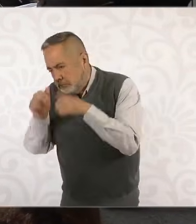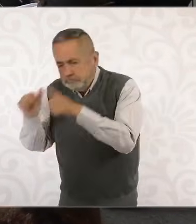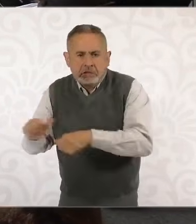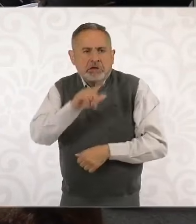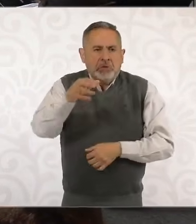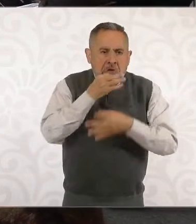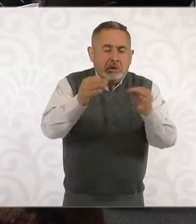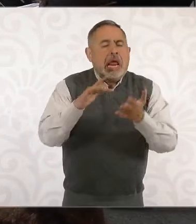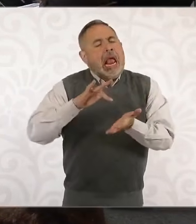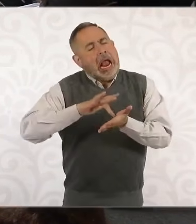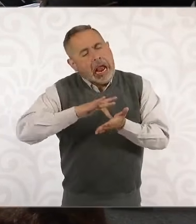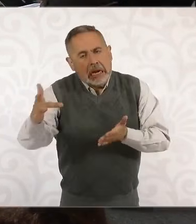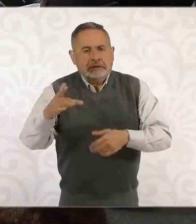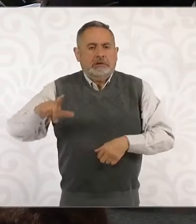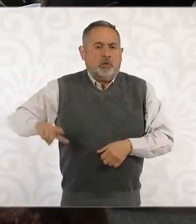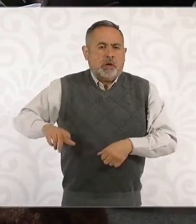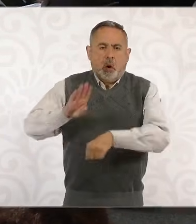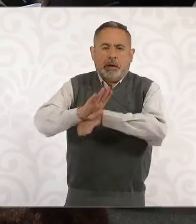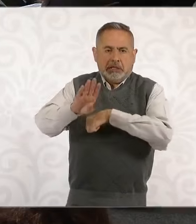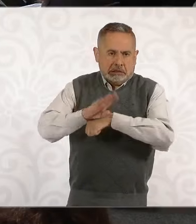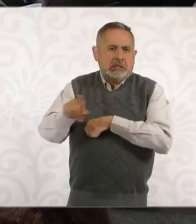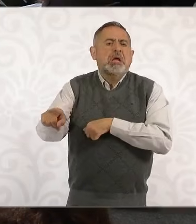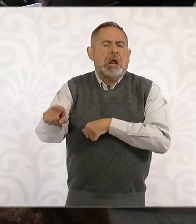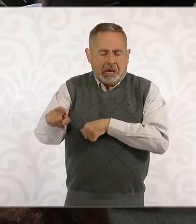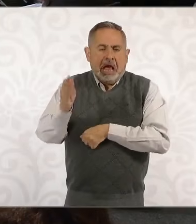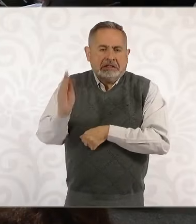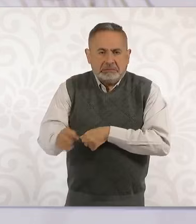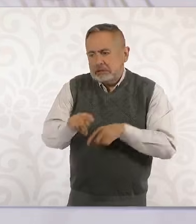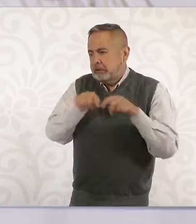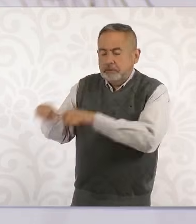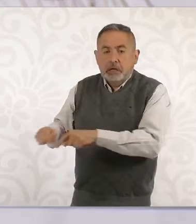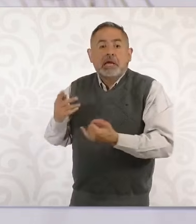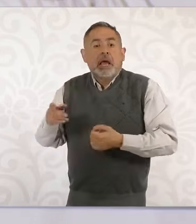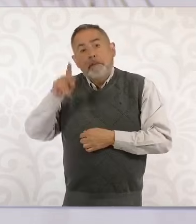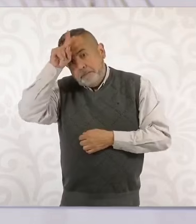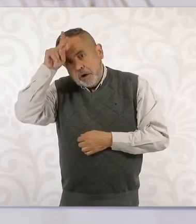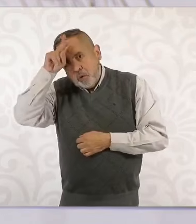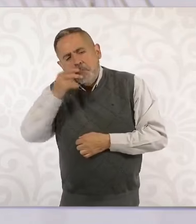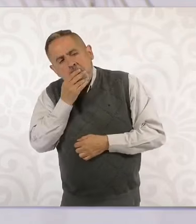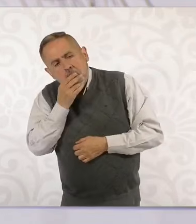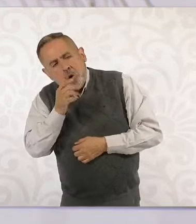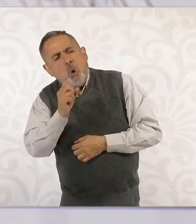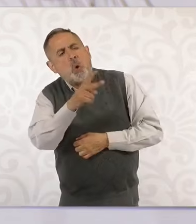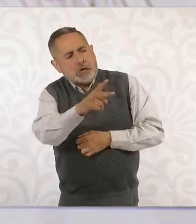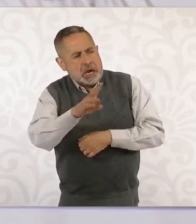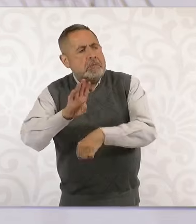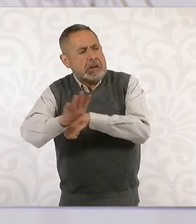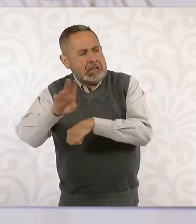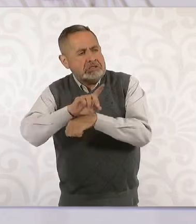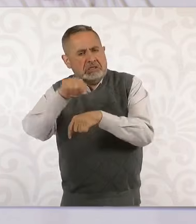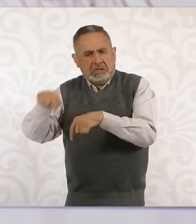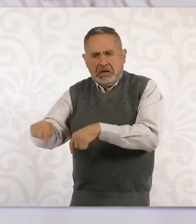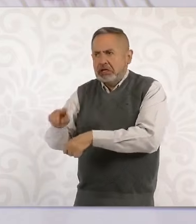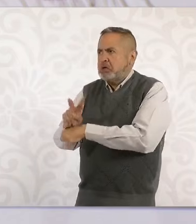y agradecemos al gobierno de Brasil pues que haya aceptado y el gobierno de Perú accedió a que el gobierno de Brasil